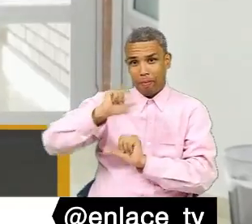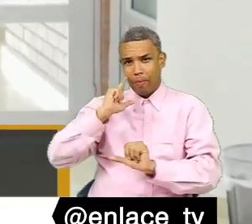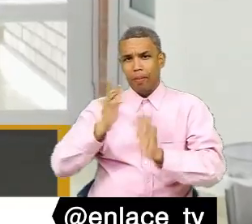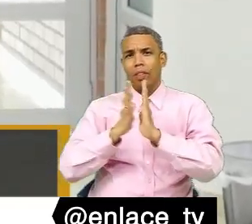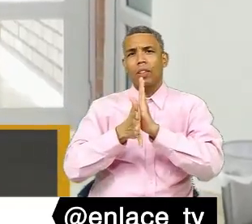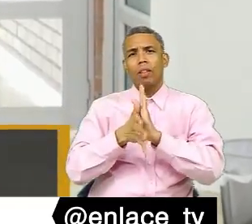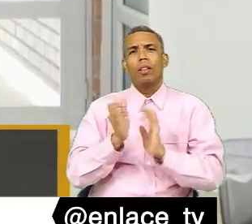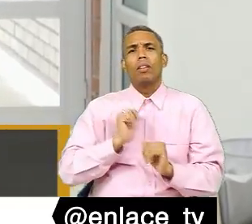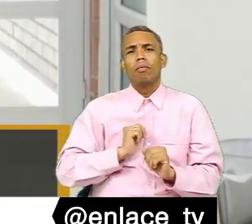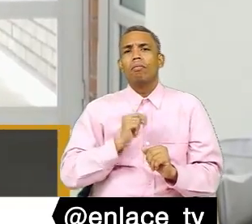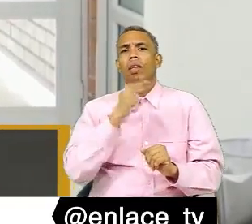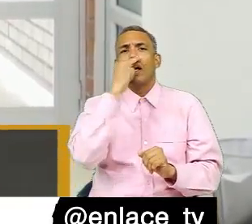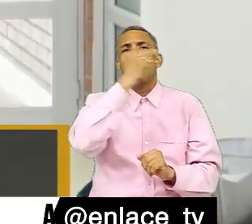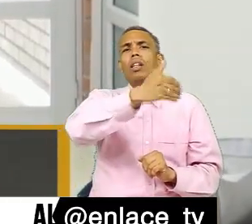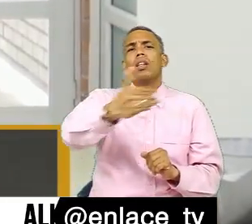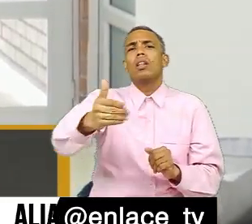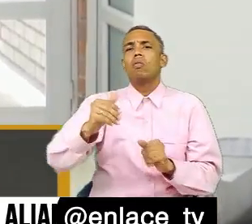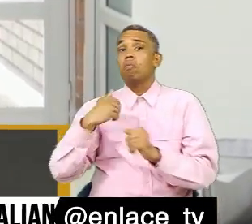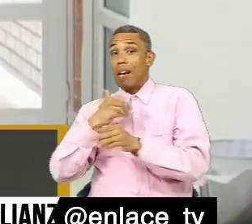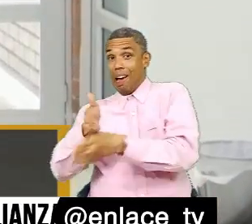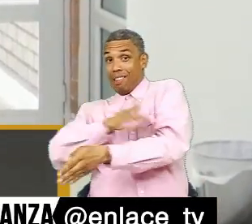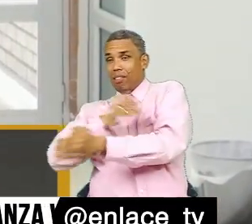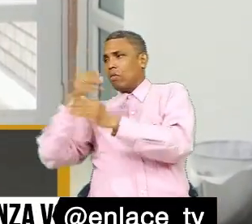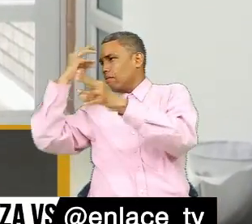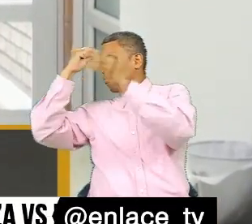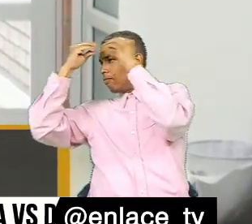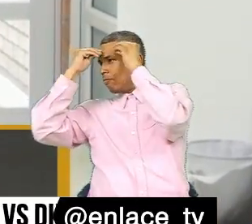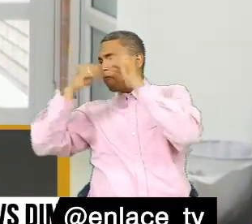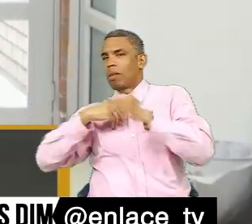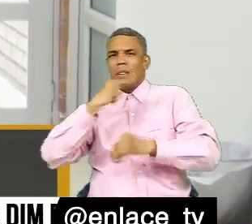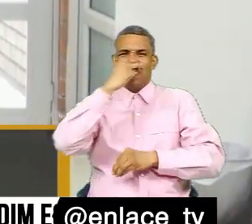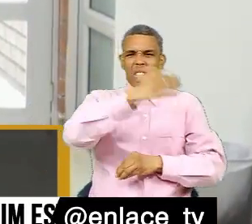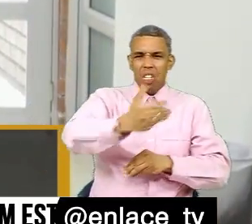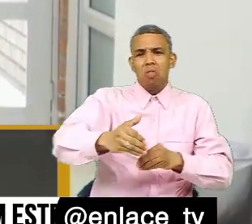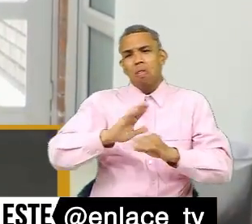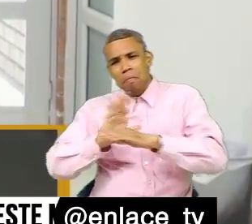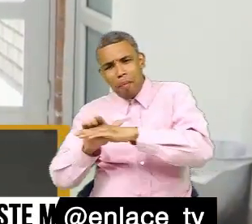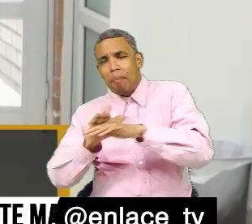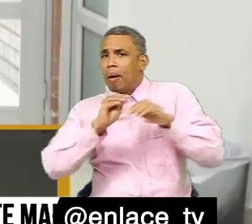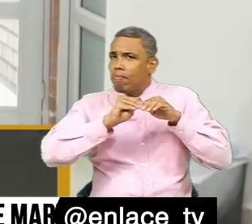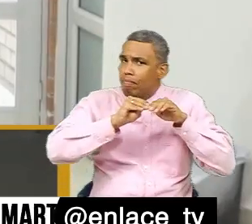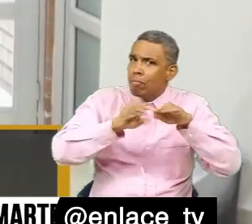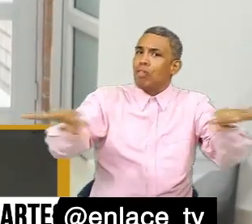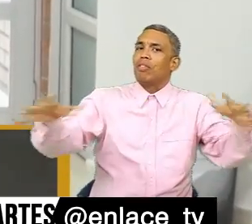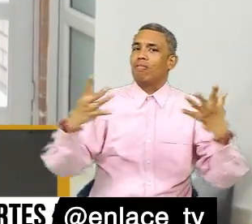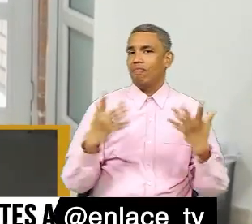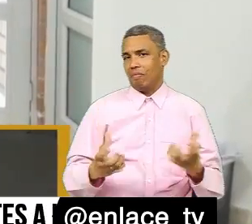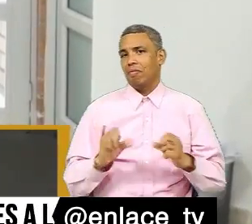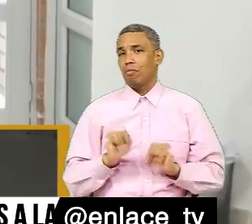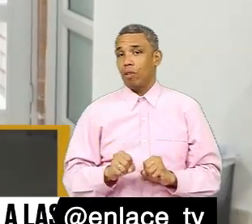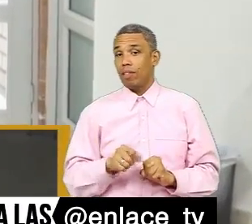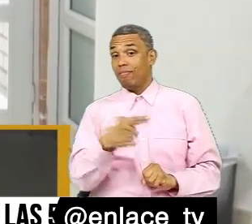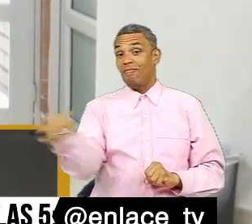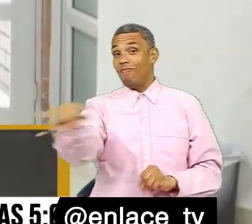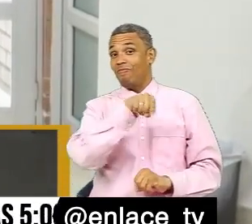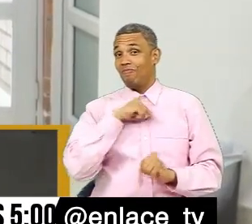niños de qué se trata este programa que se están haciendo para que saquen salir adelante, que no hayan más